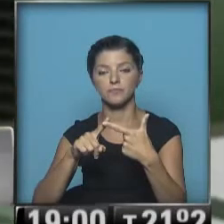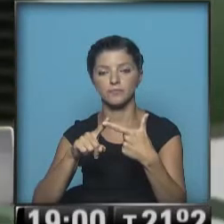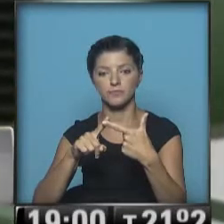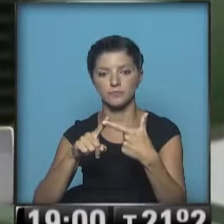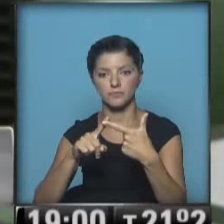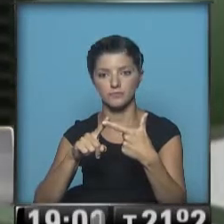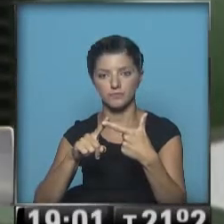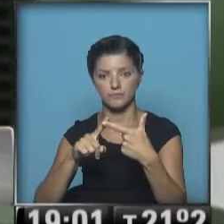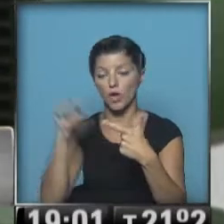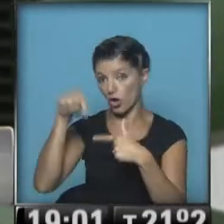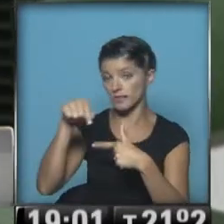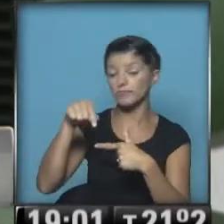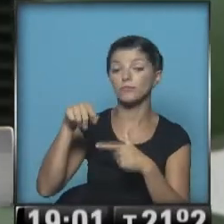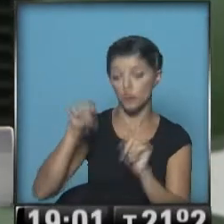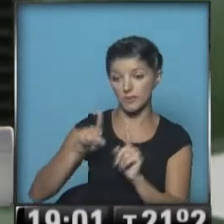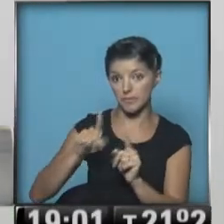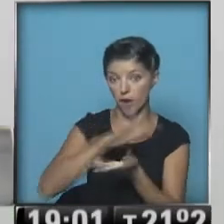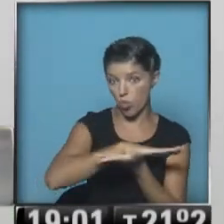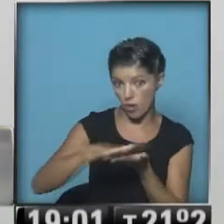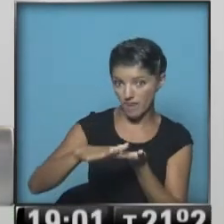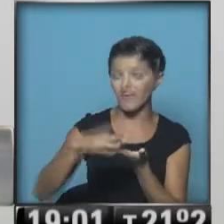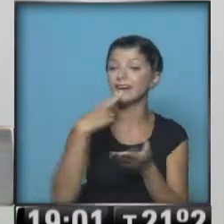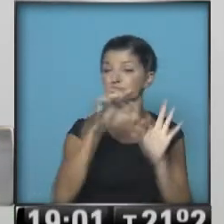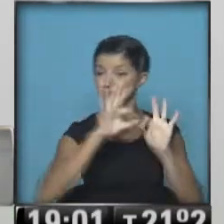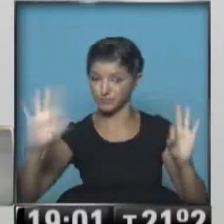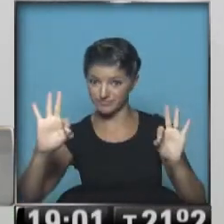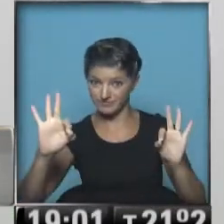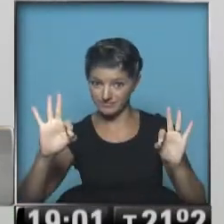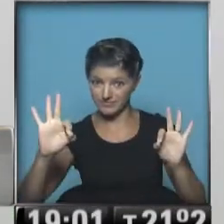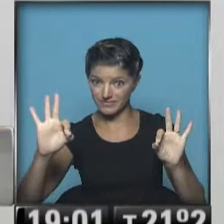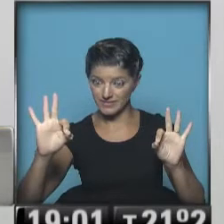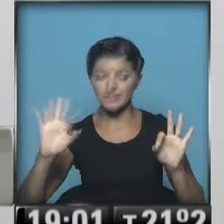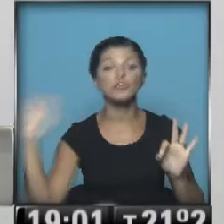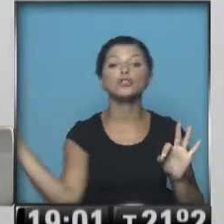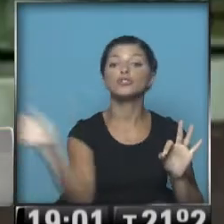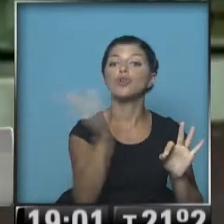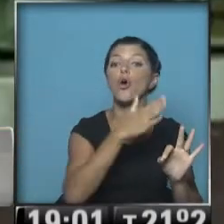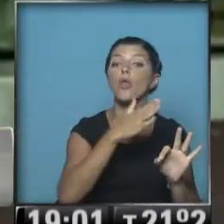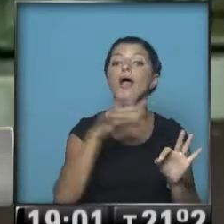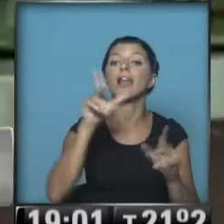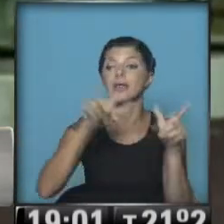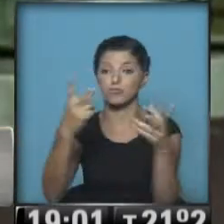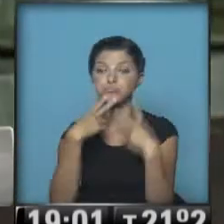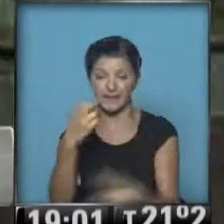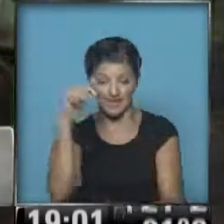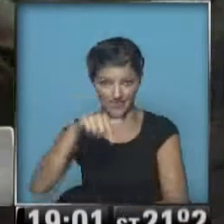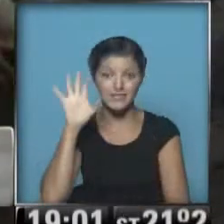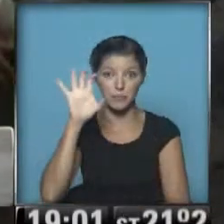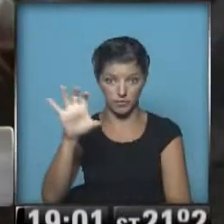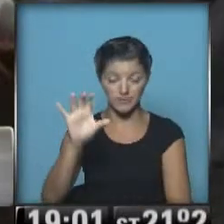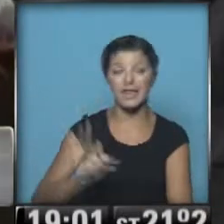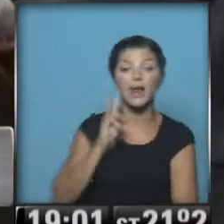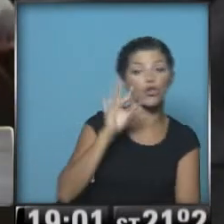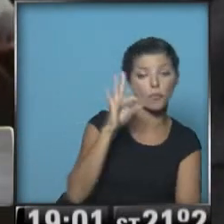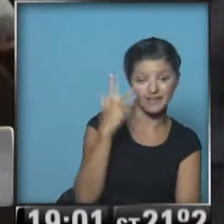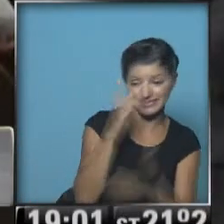es que con esta nueva línea de alta tensión se permite atender toda la mayor demanda de energía de la provincia, que desde el 2003